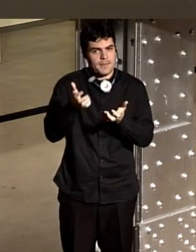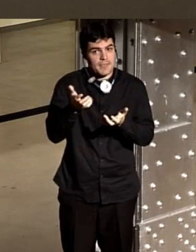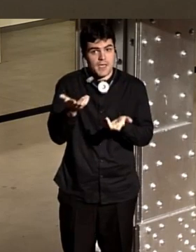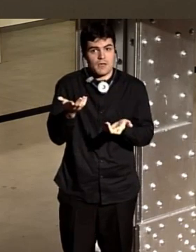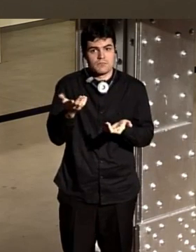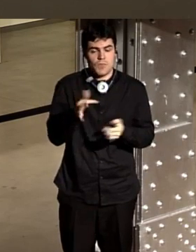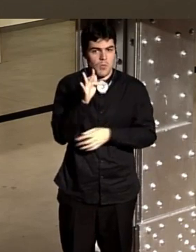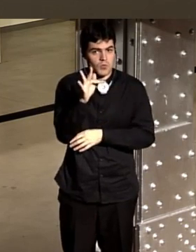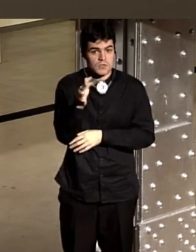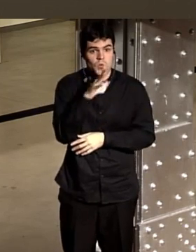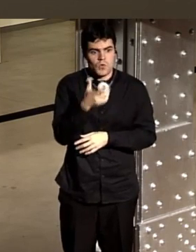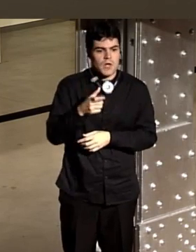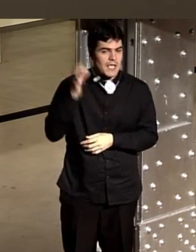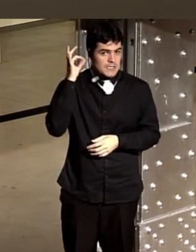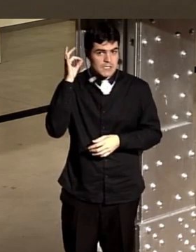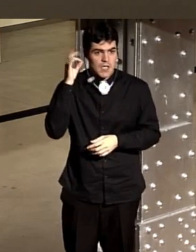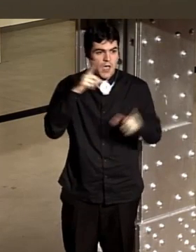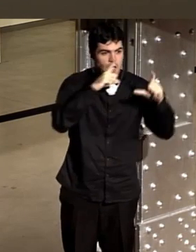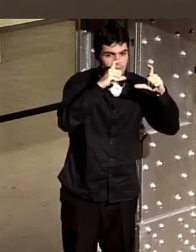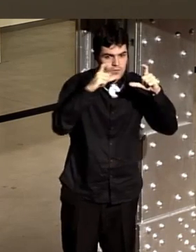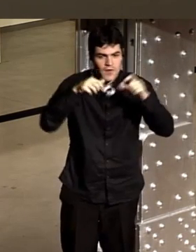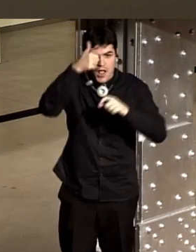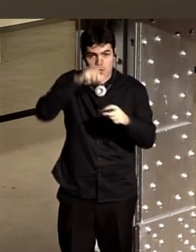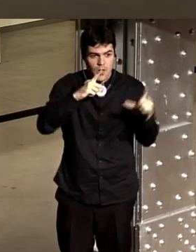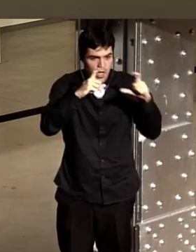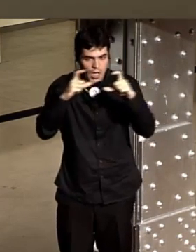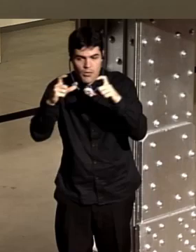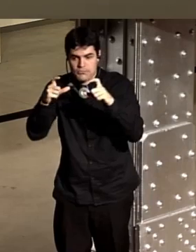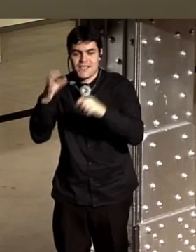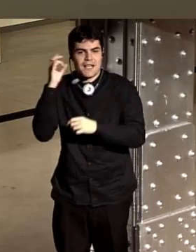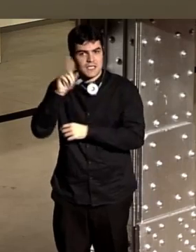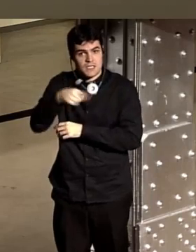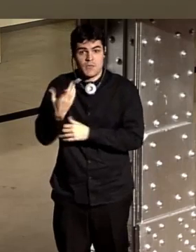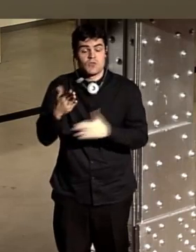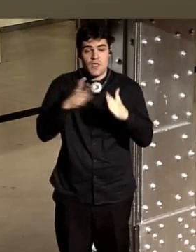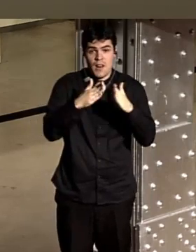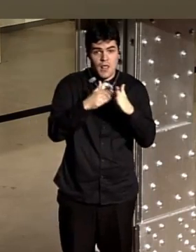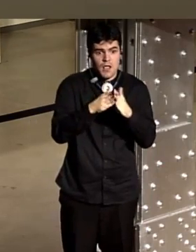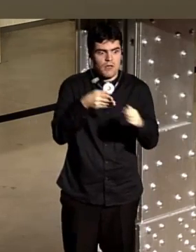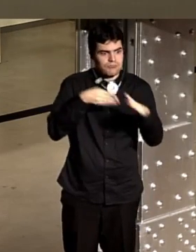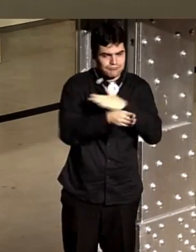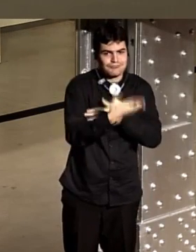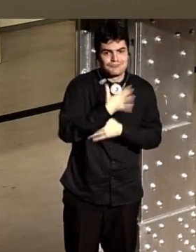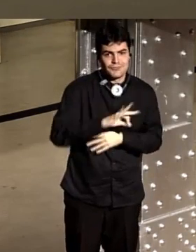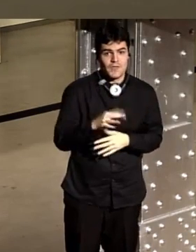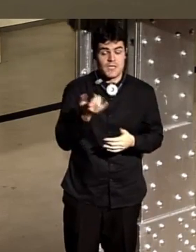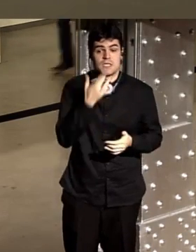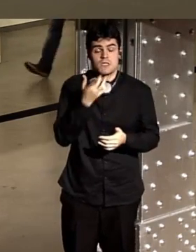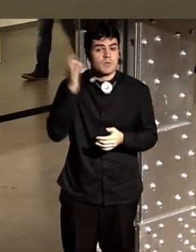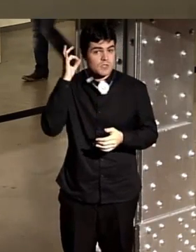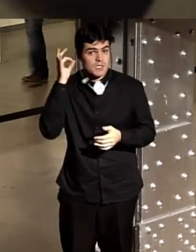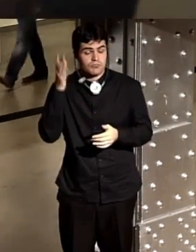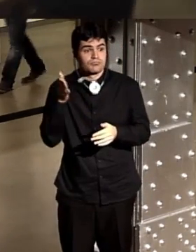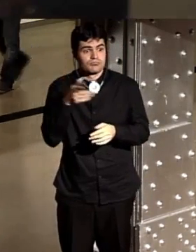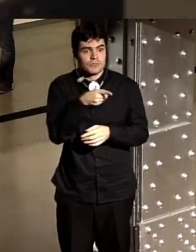una mujer podría fotografiar a los hombres y también a las mujeres y tenía acceso a los hogares de las personas. Otra cuestión de ser mujer en esa